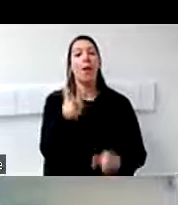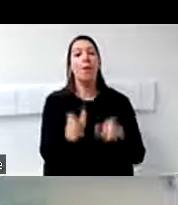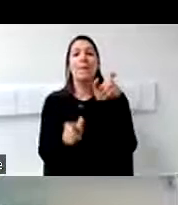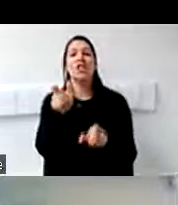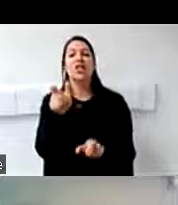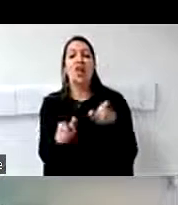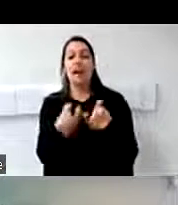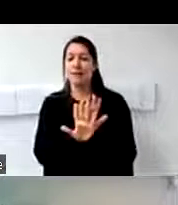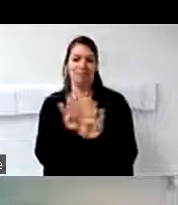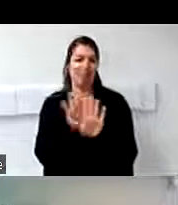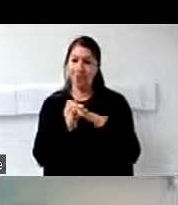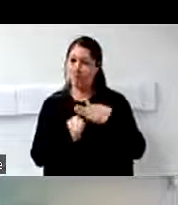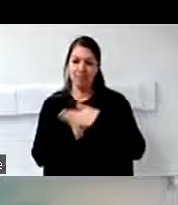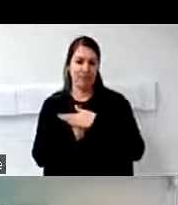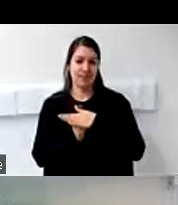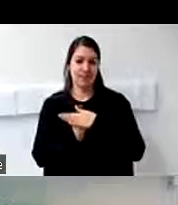mal.